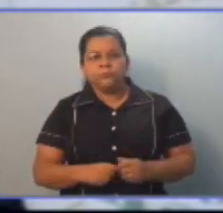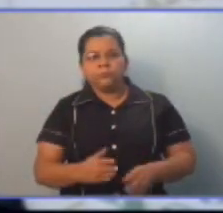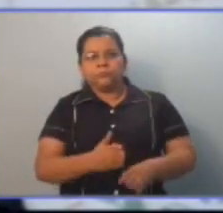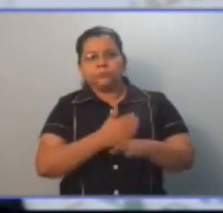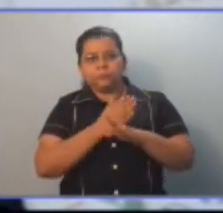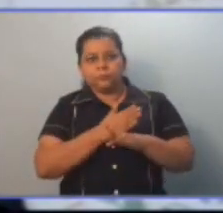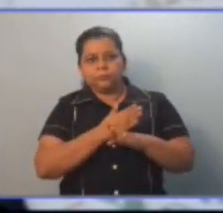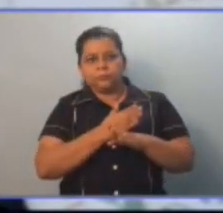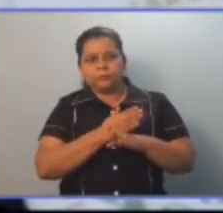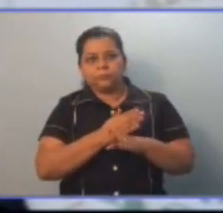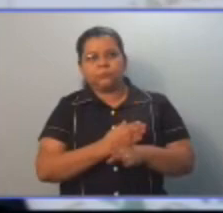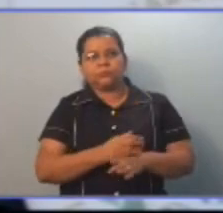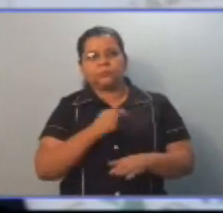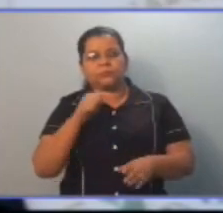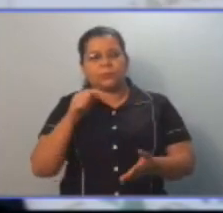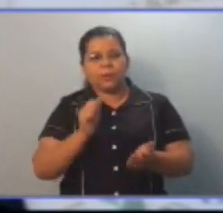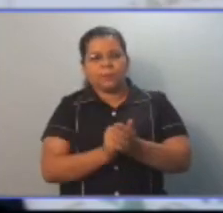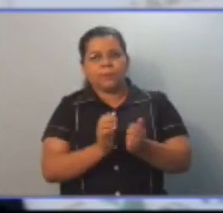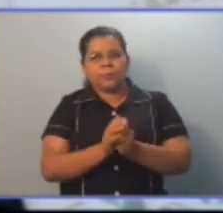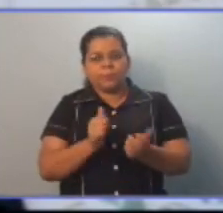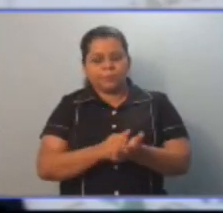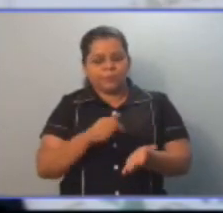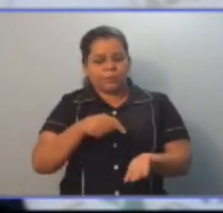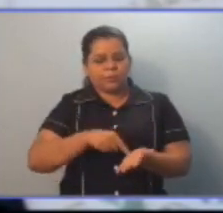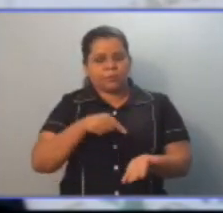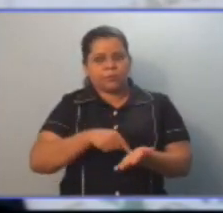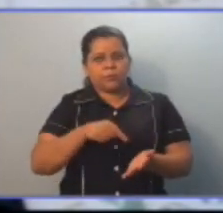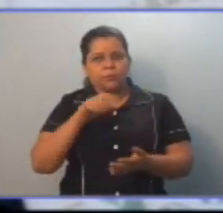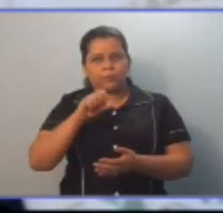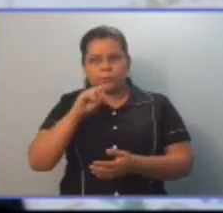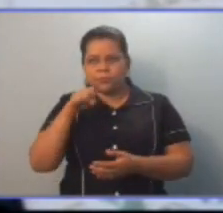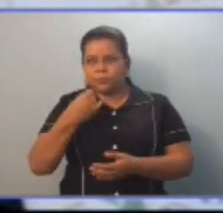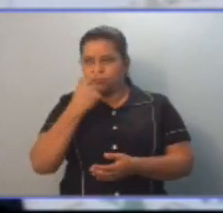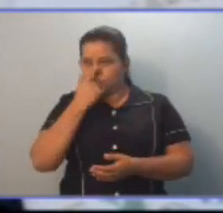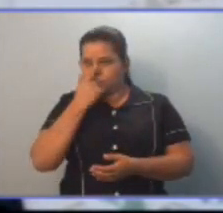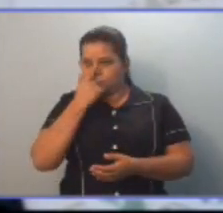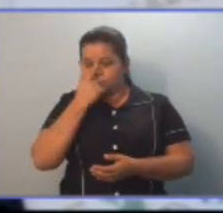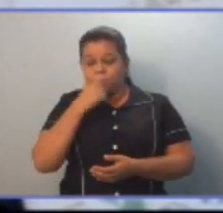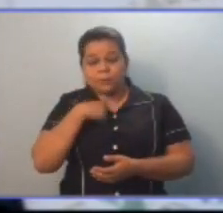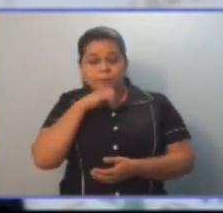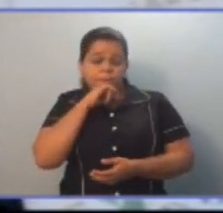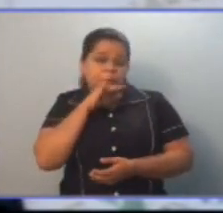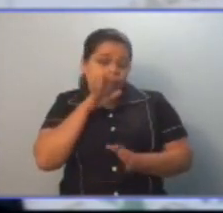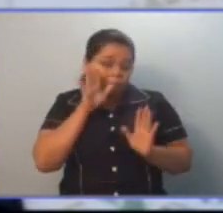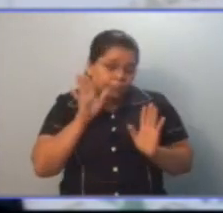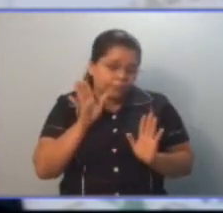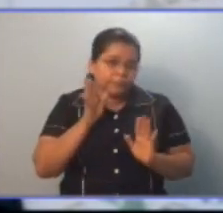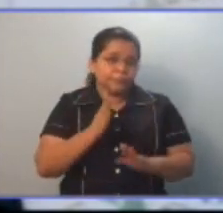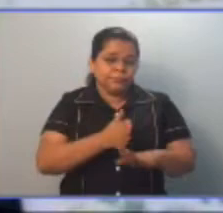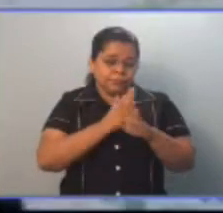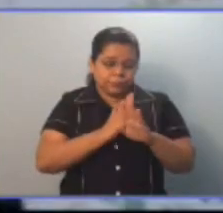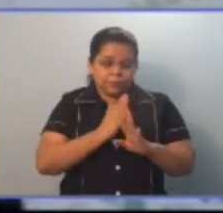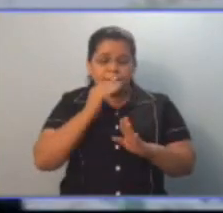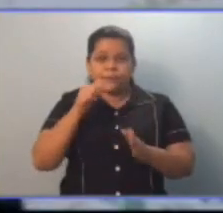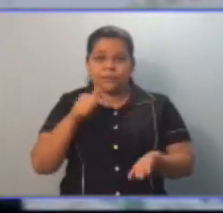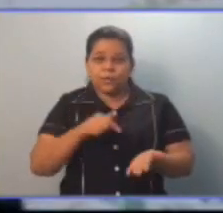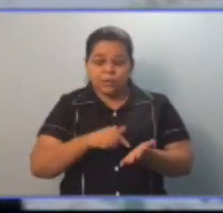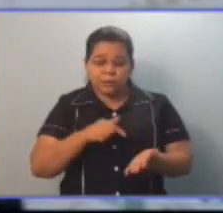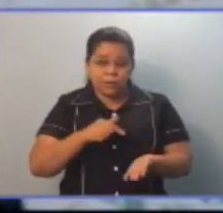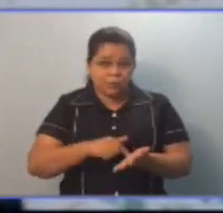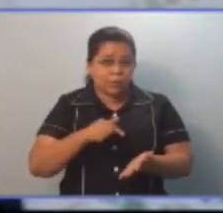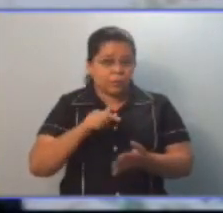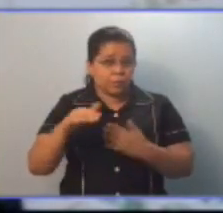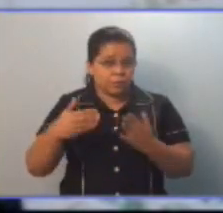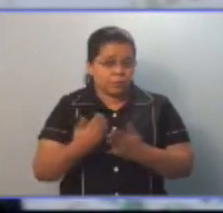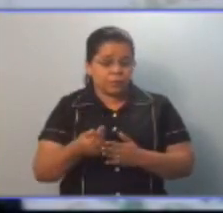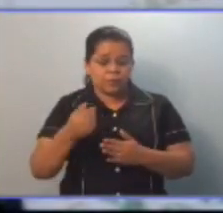evitar la mora dentro de la Corte Suprema de Justicia? Y entonces les dije, mire, para evitar la mora dentro de la Corte Suprema de